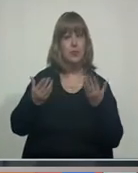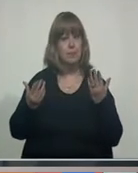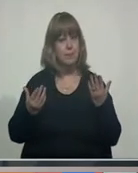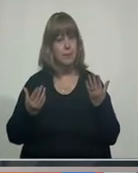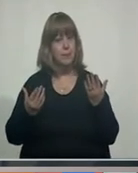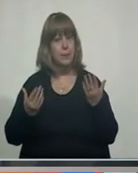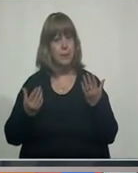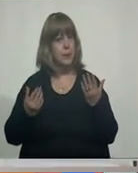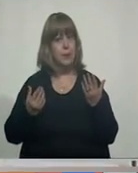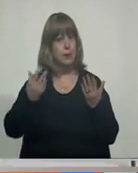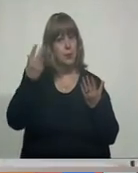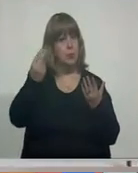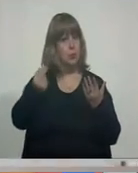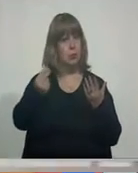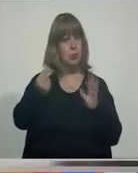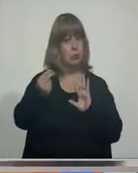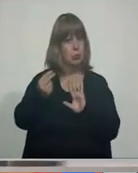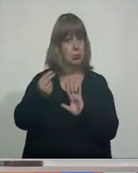dice que no le va a permitir aumentar